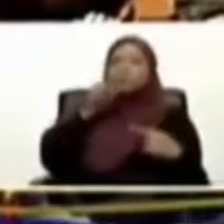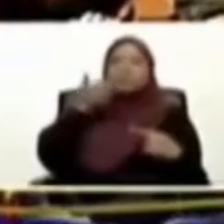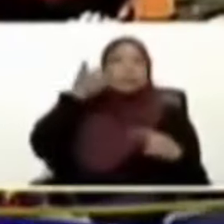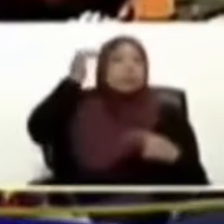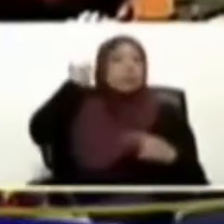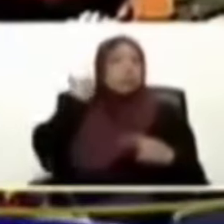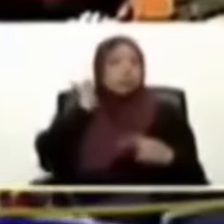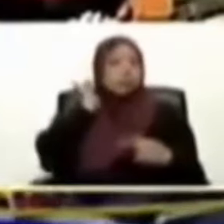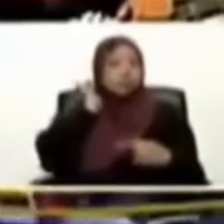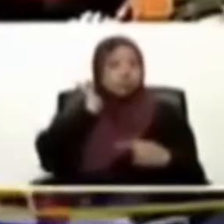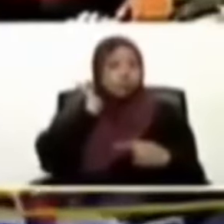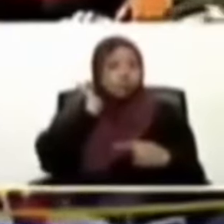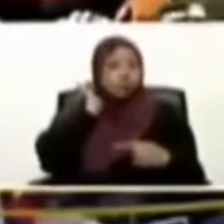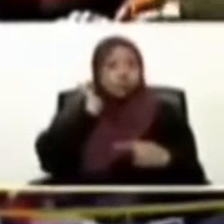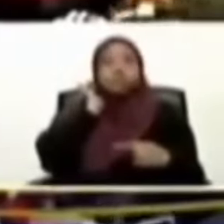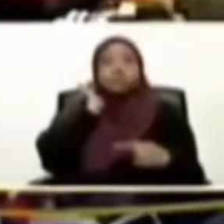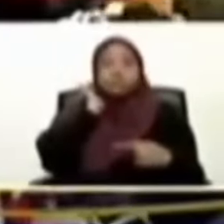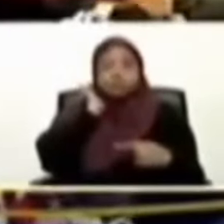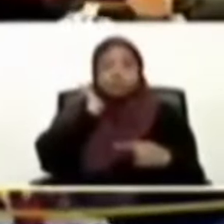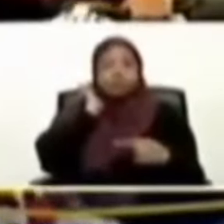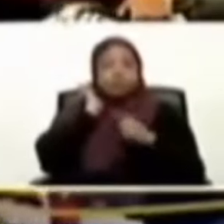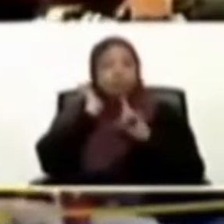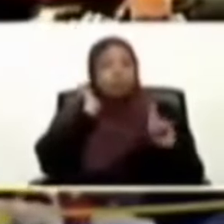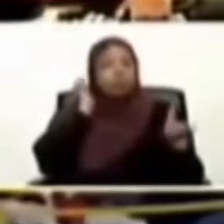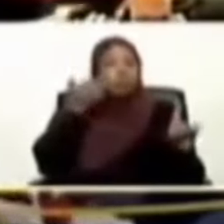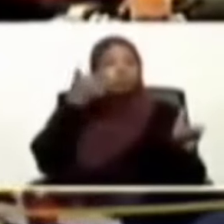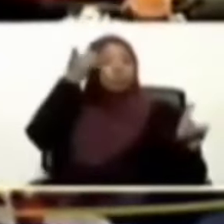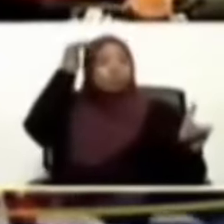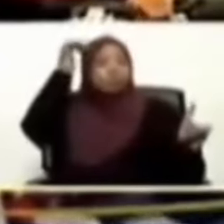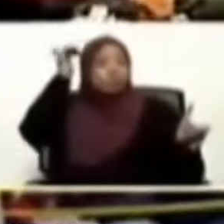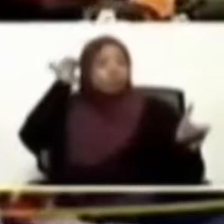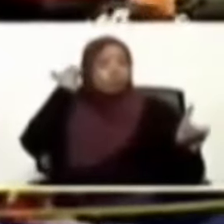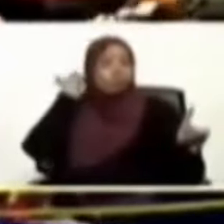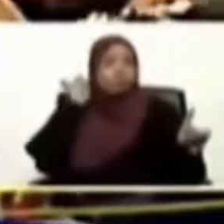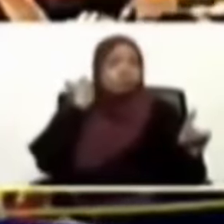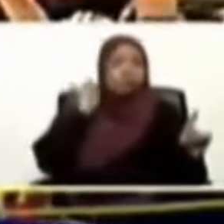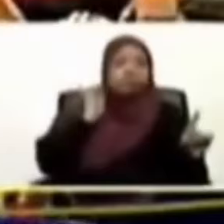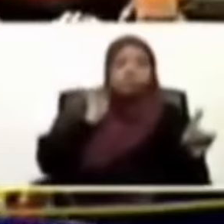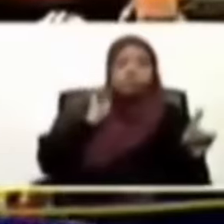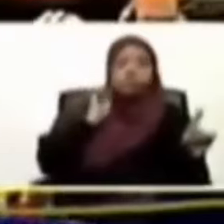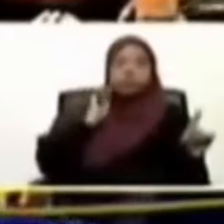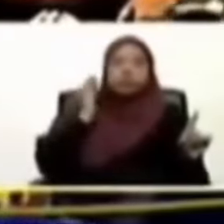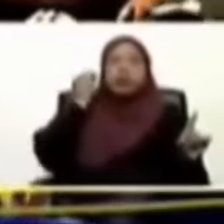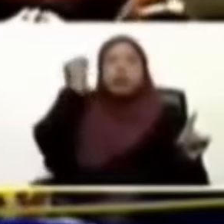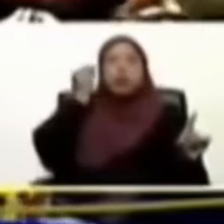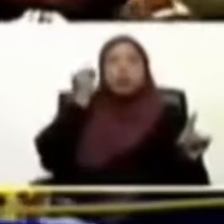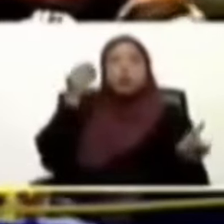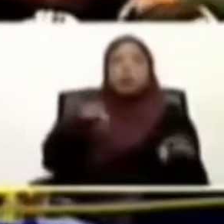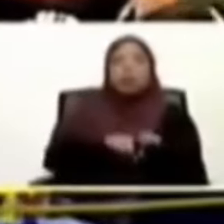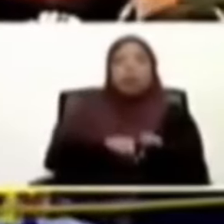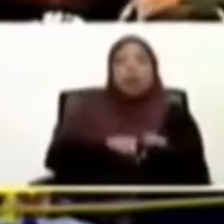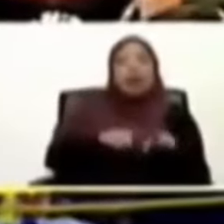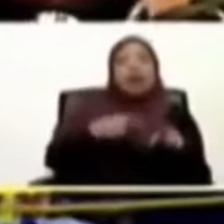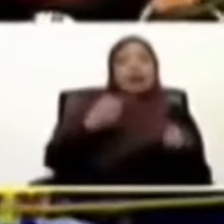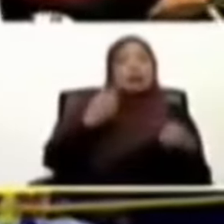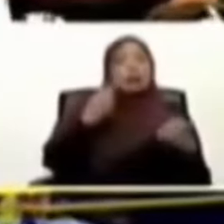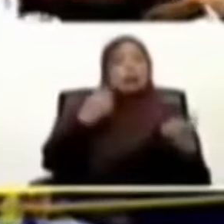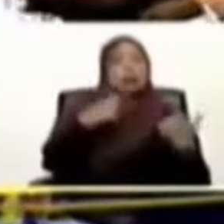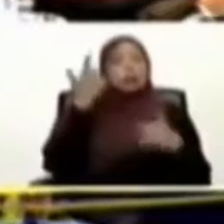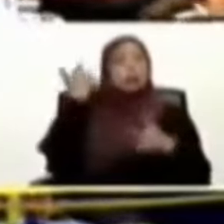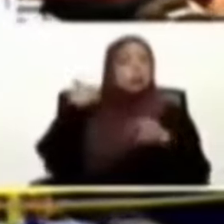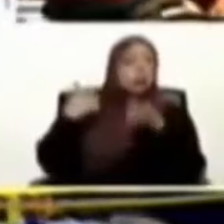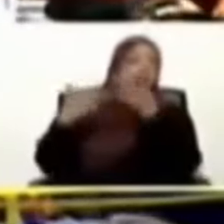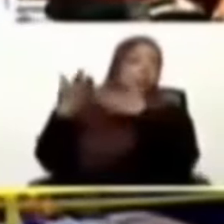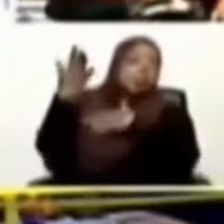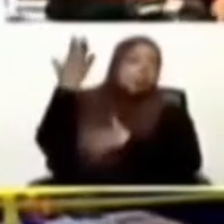internacionales, aunque la debacle había comenzado antes de las sanciones, de las que dice que la oposición es cómplice. Pero